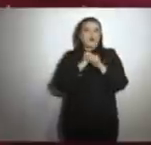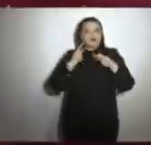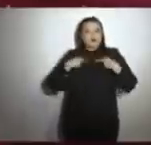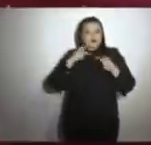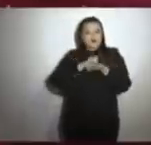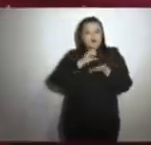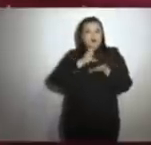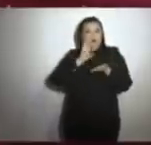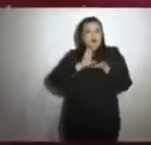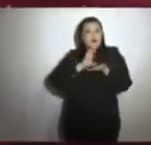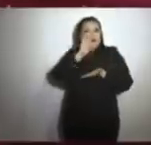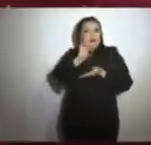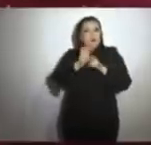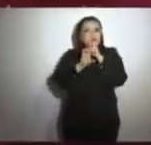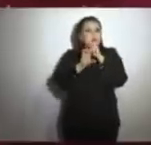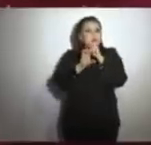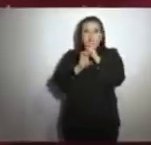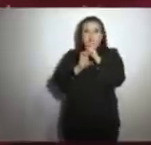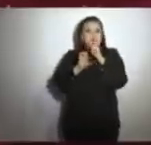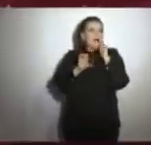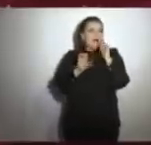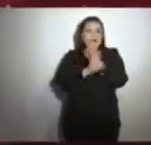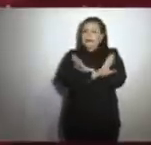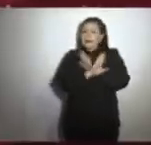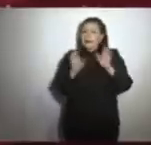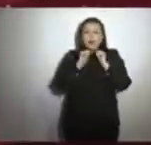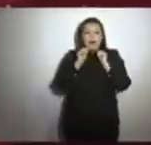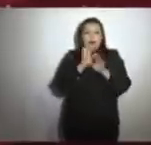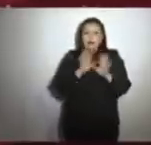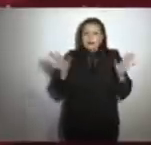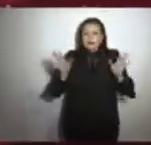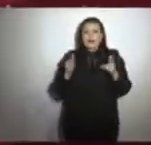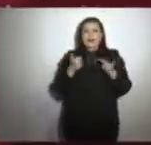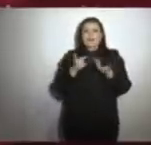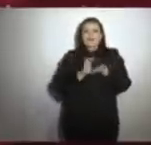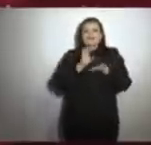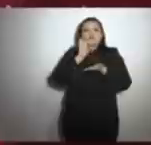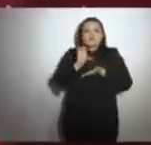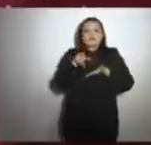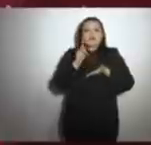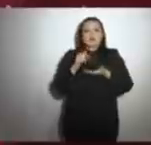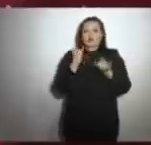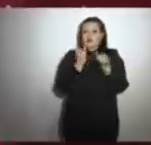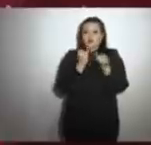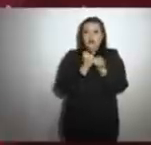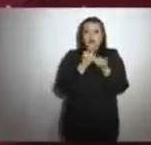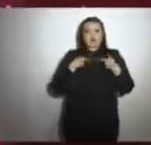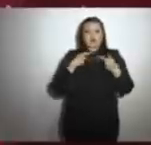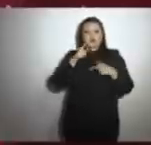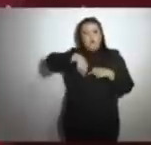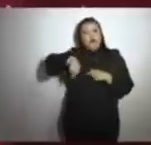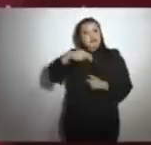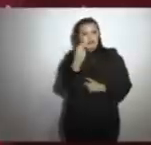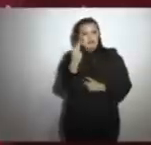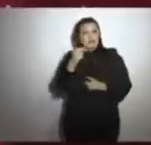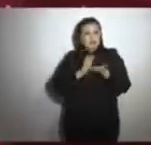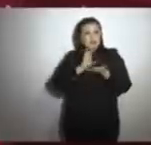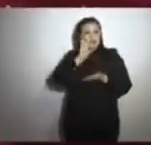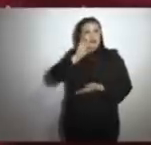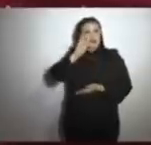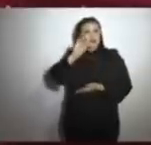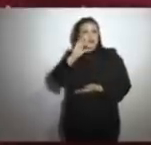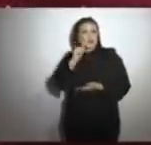tenido la posibilidad de tener una pensión, pero la necesitan igual que todos los. Y en materia